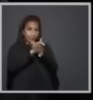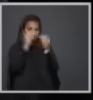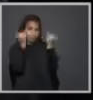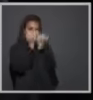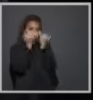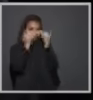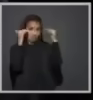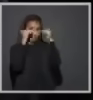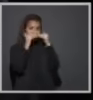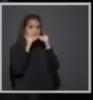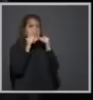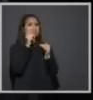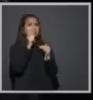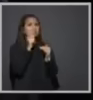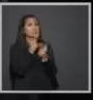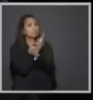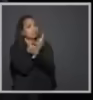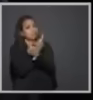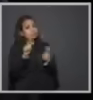Libertad.